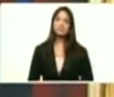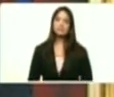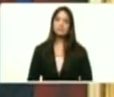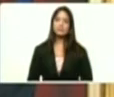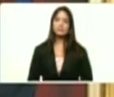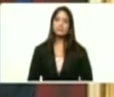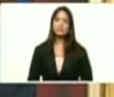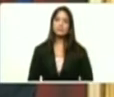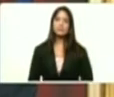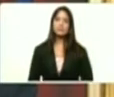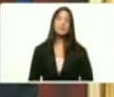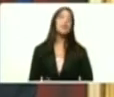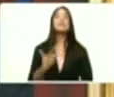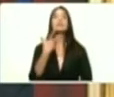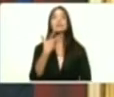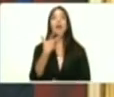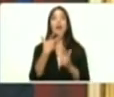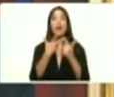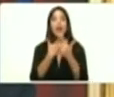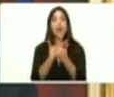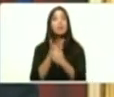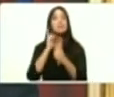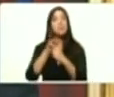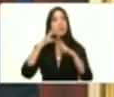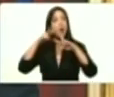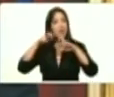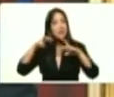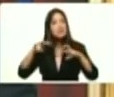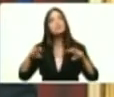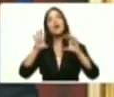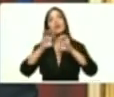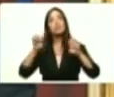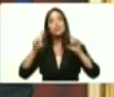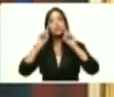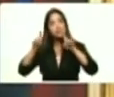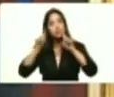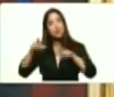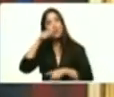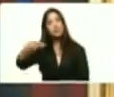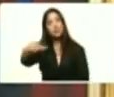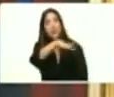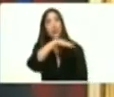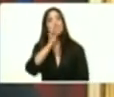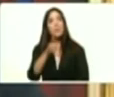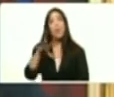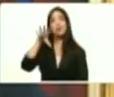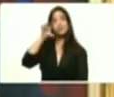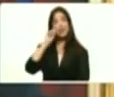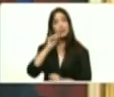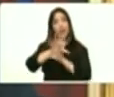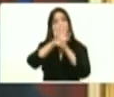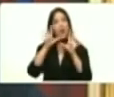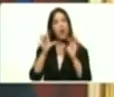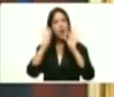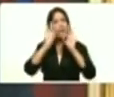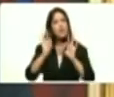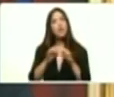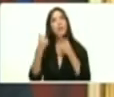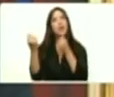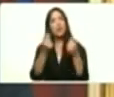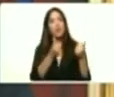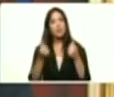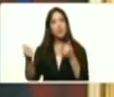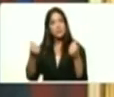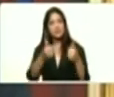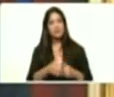Tres factores que debemos sumar, analizar, articular, educar a nuestro pueblo. Debemos entender muy bien los mecanismos de la economía